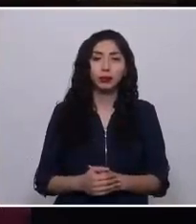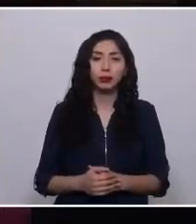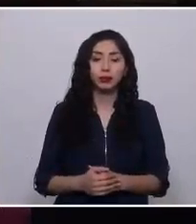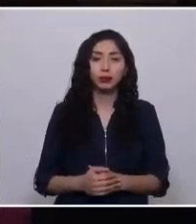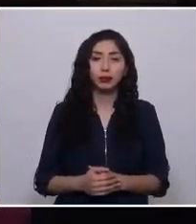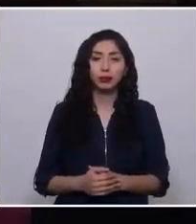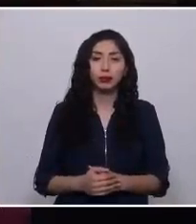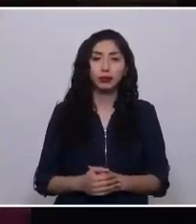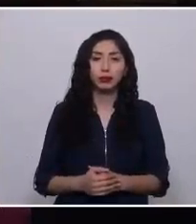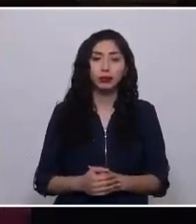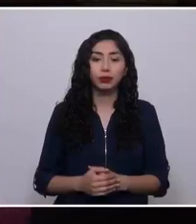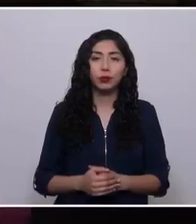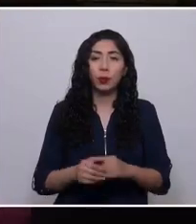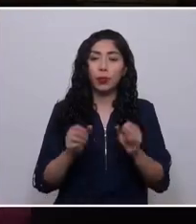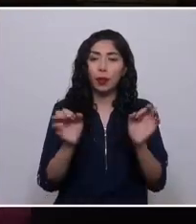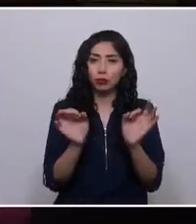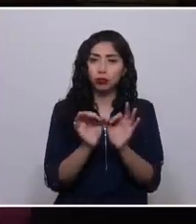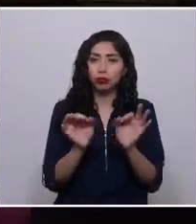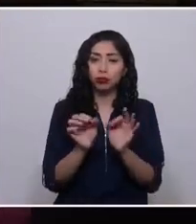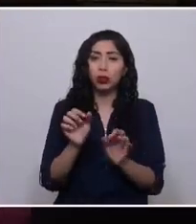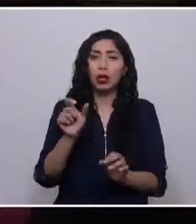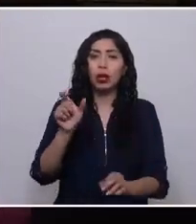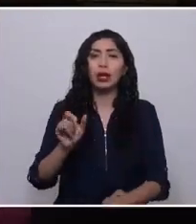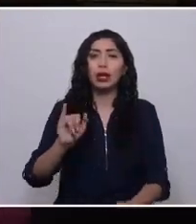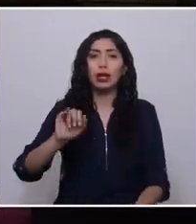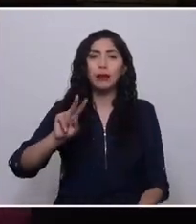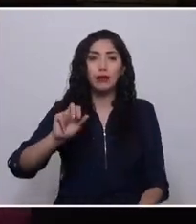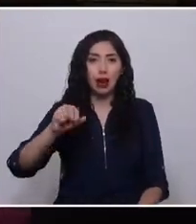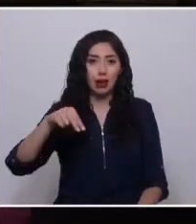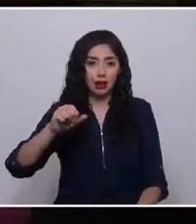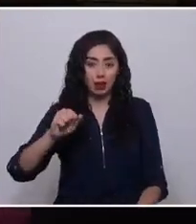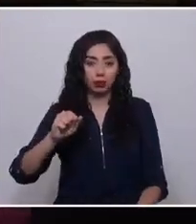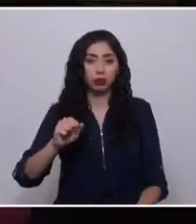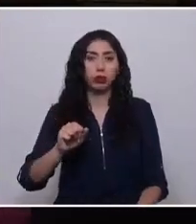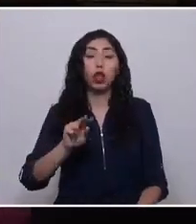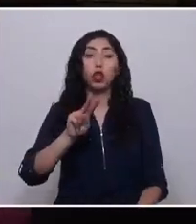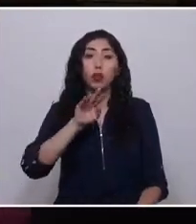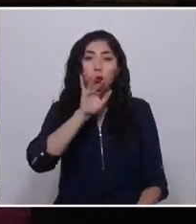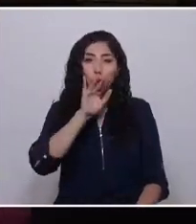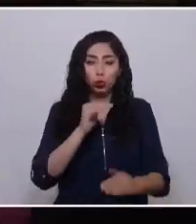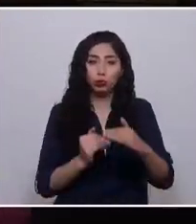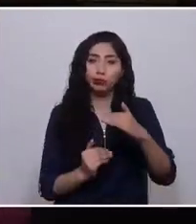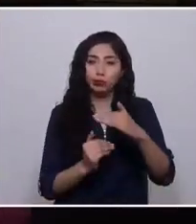Tiene la palabra la convencional Ivana Olivares, hasta por 2 minutos.